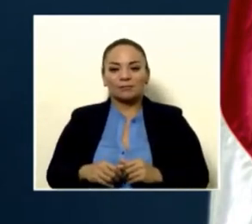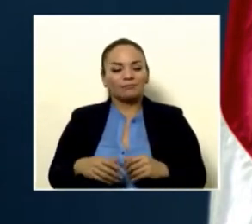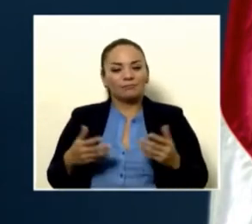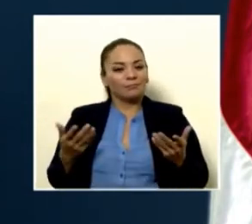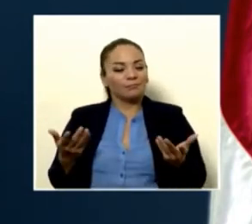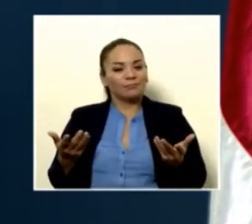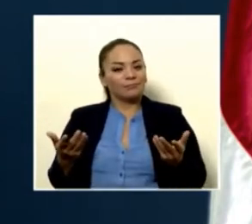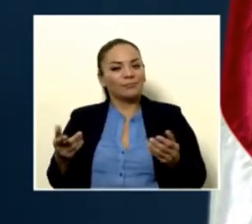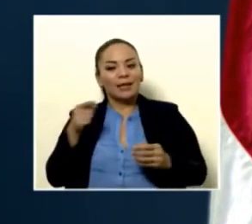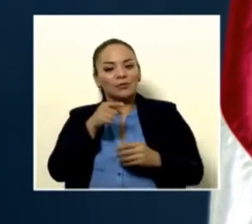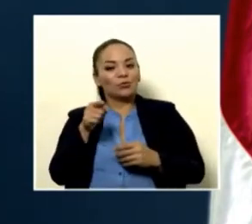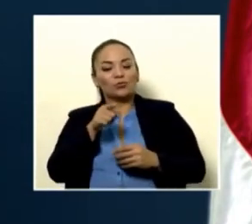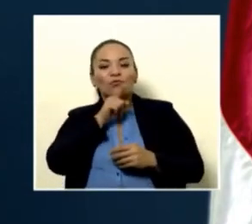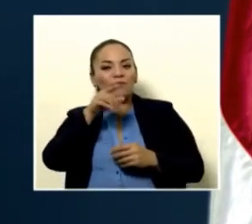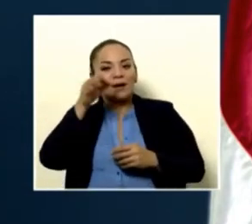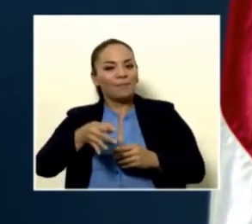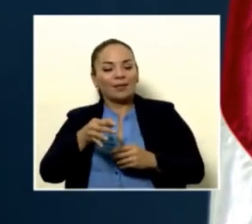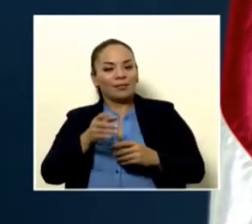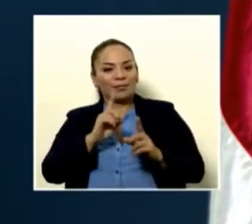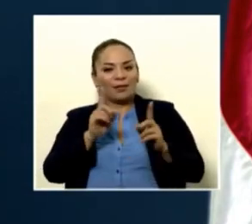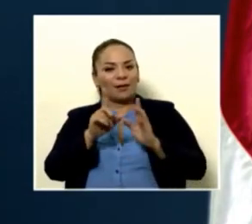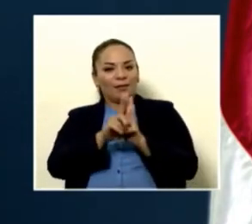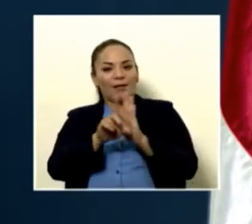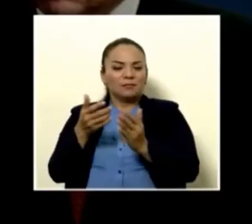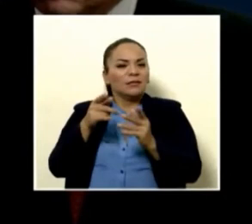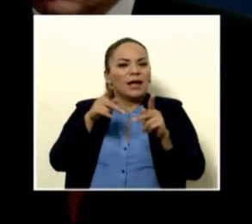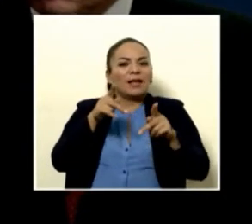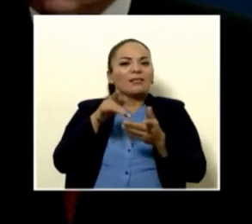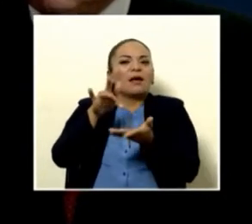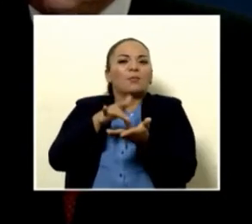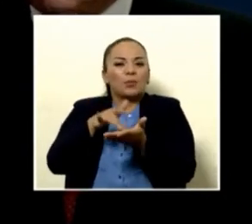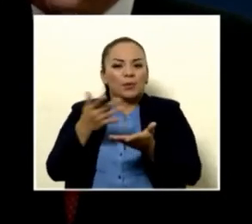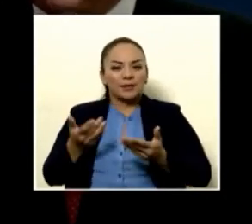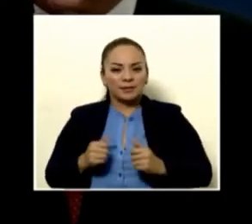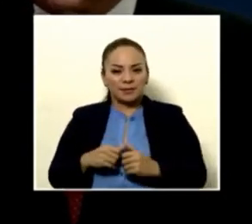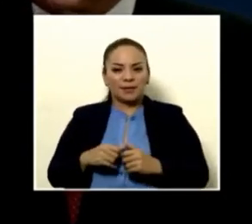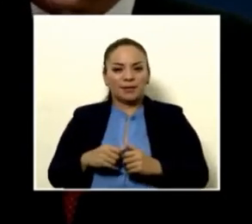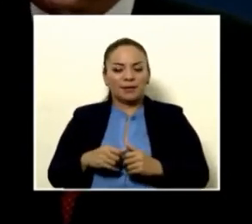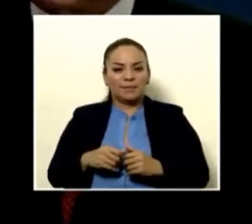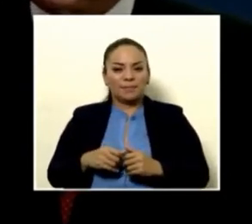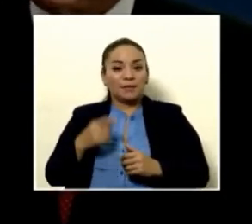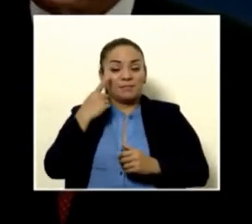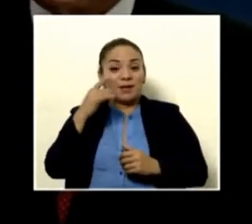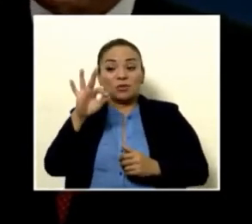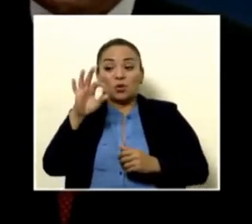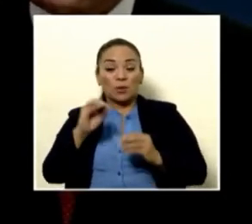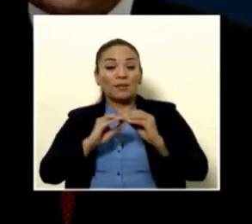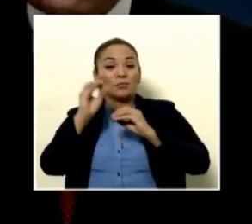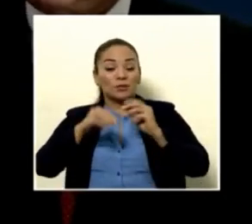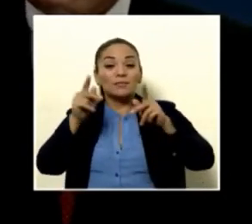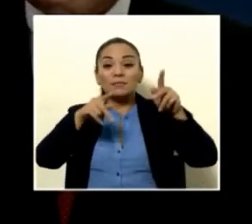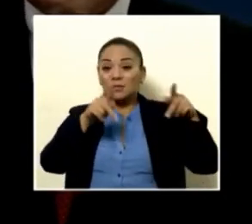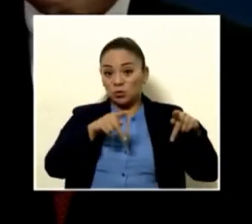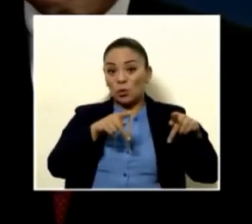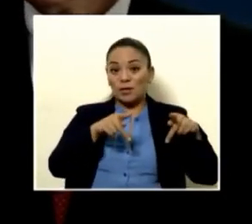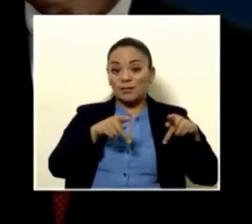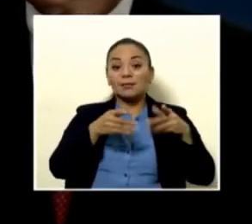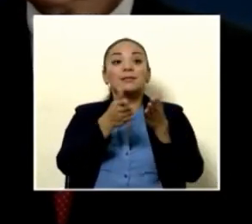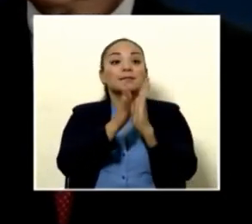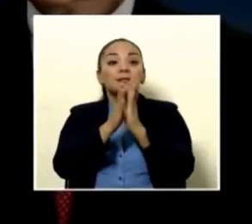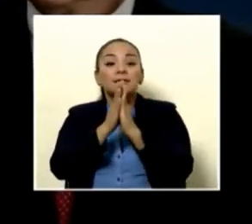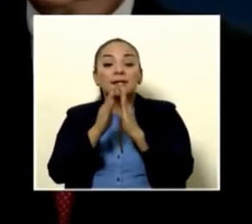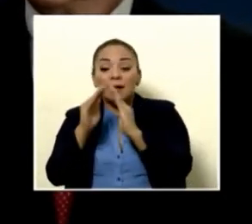que no son solicitudes de Refugio legítimas todas alrededor del 90% las personas que están en condición de